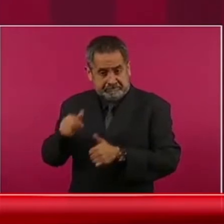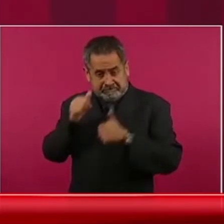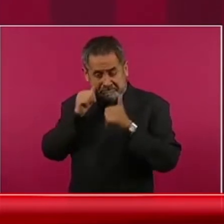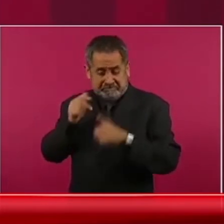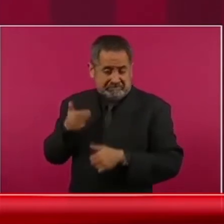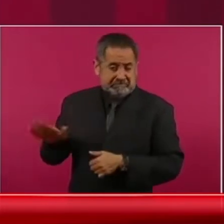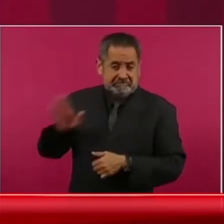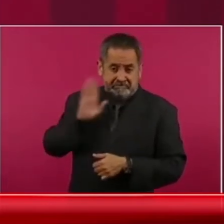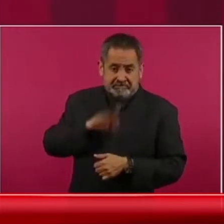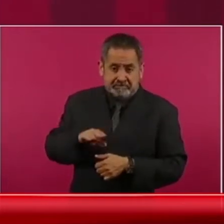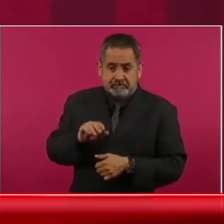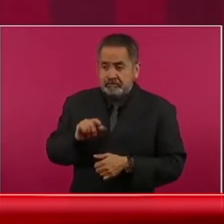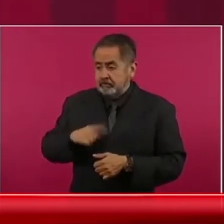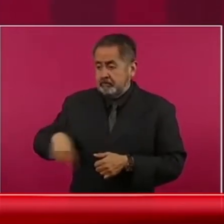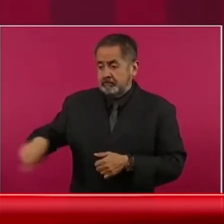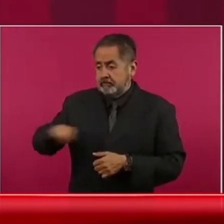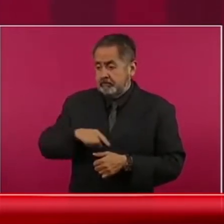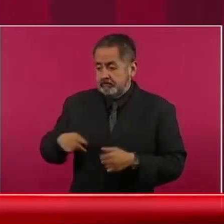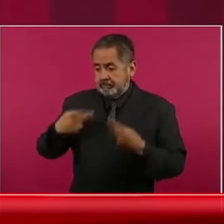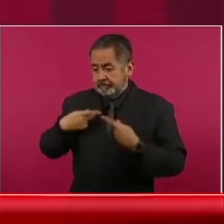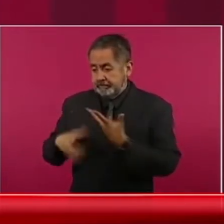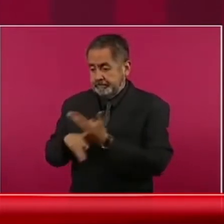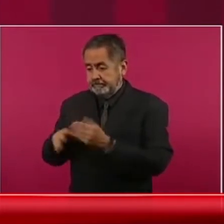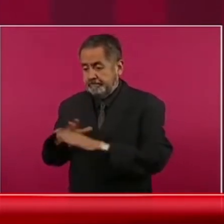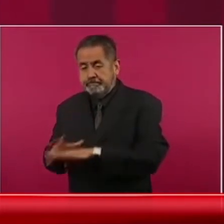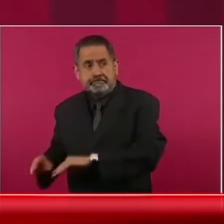y diría a los migrantes